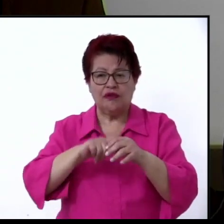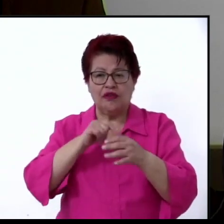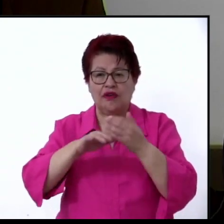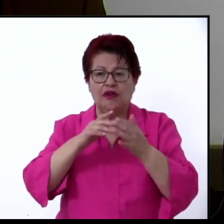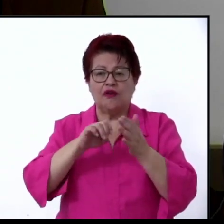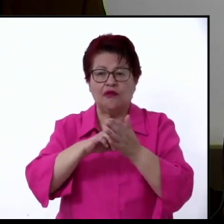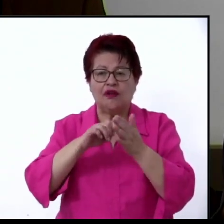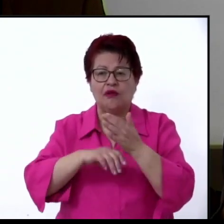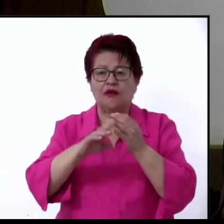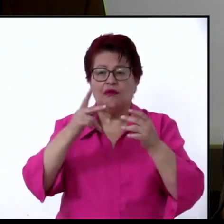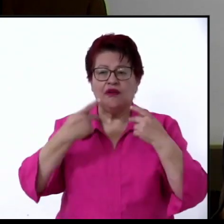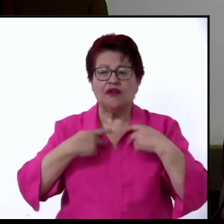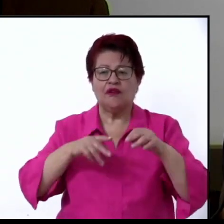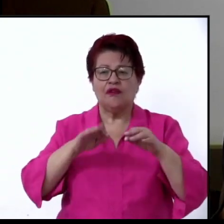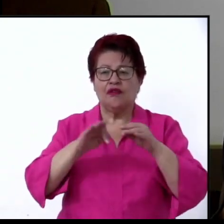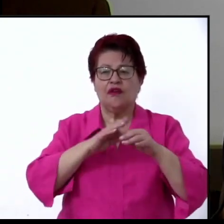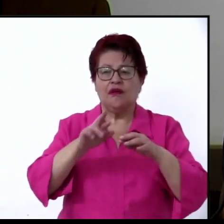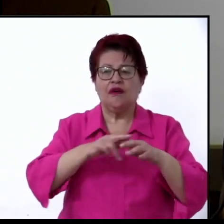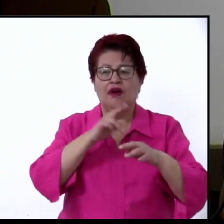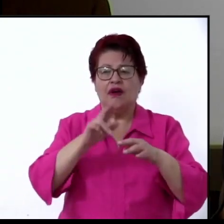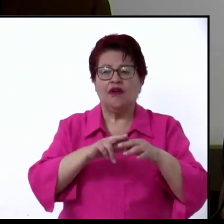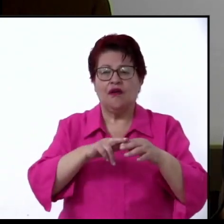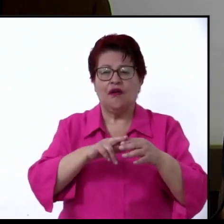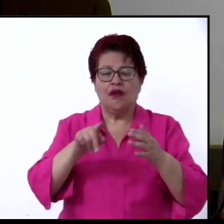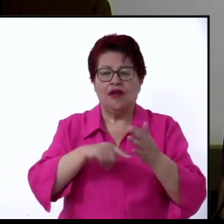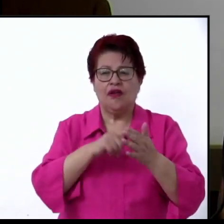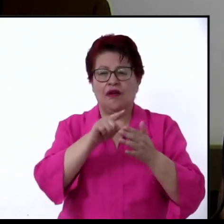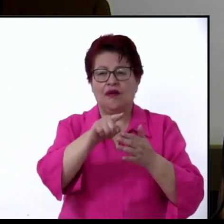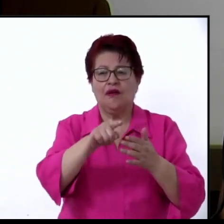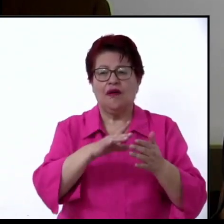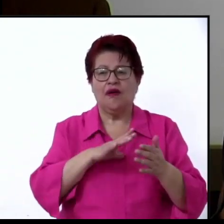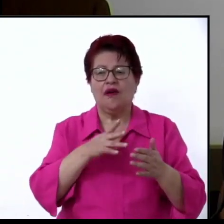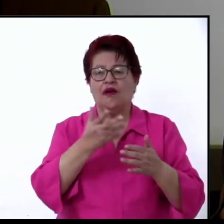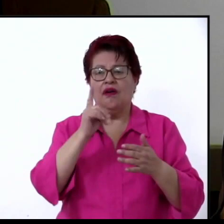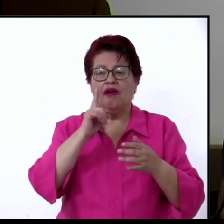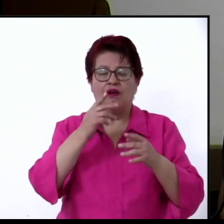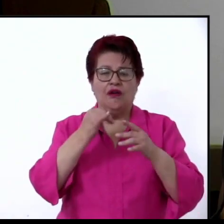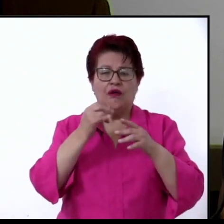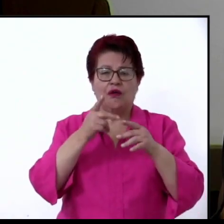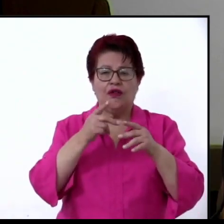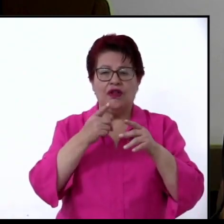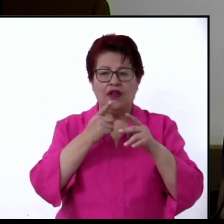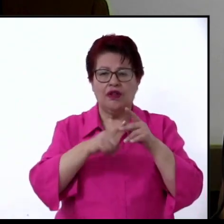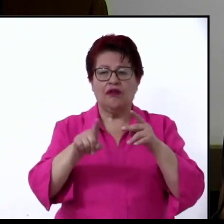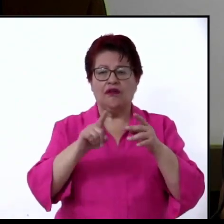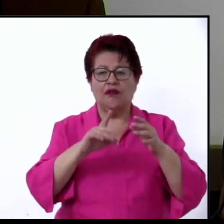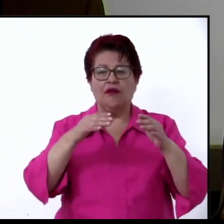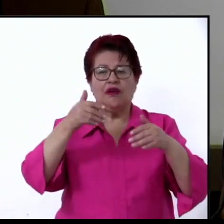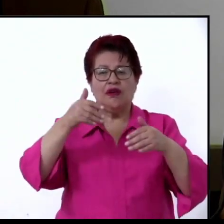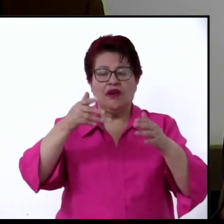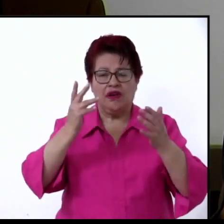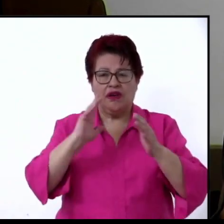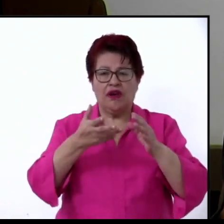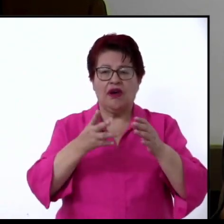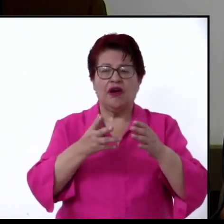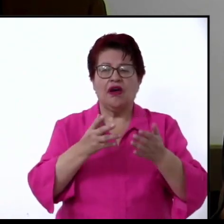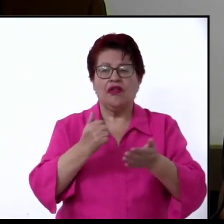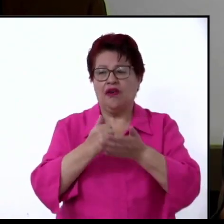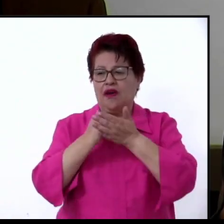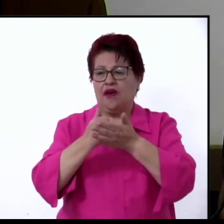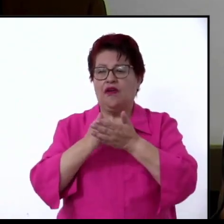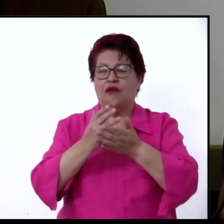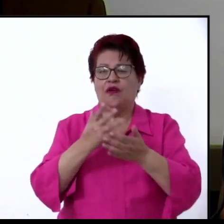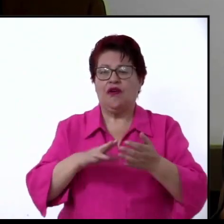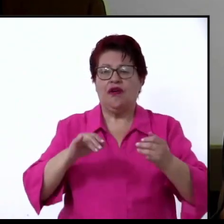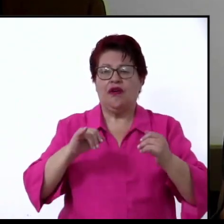el caso de las personas trabajadoras del hogar. Desde un inicio pusimos en marcha, a través de colaboraciones con el